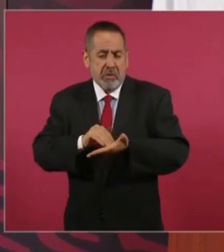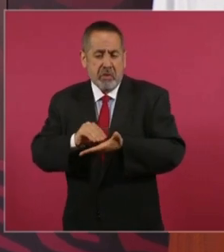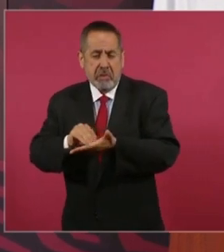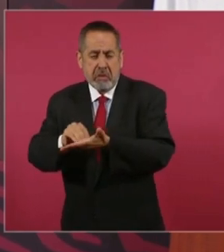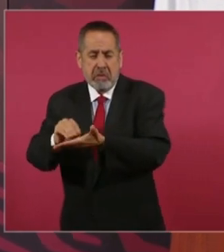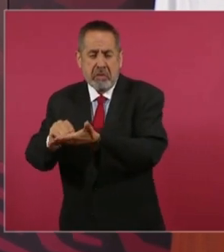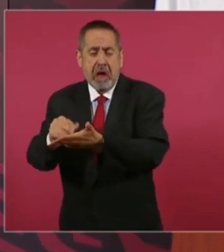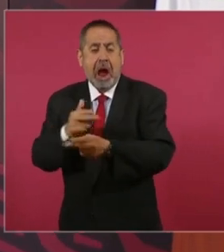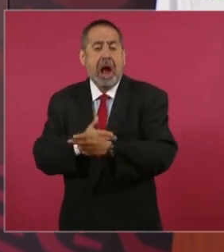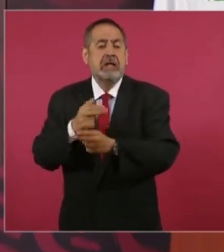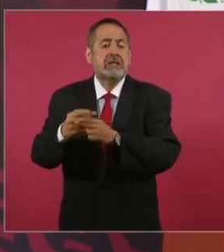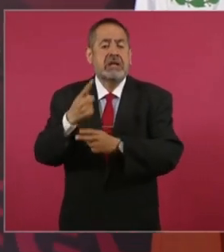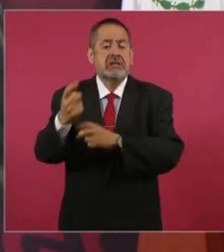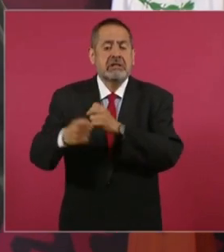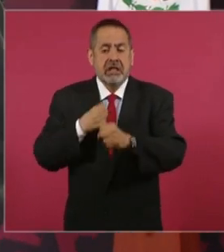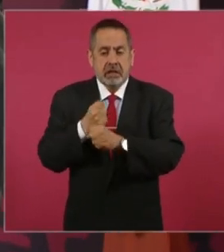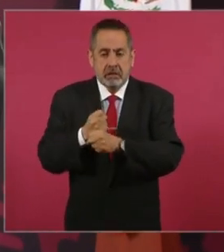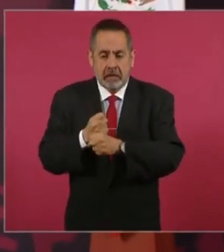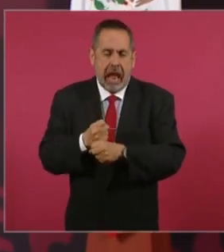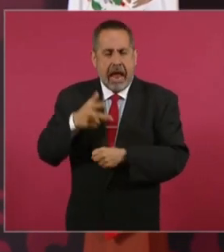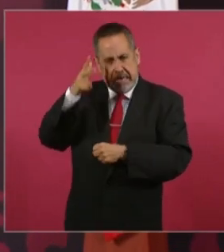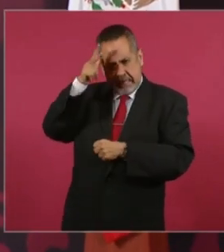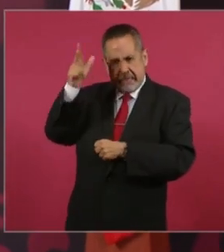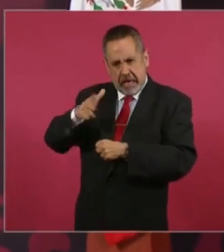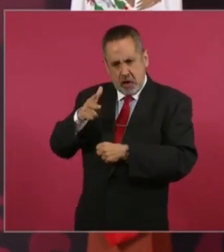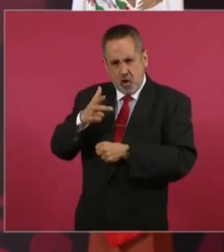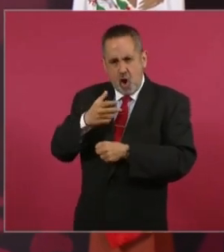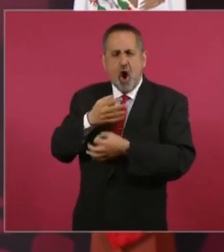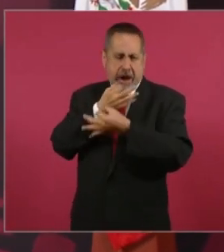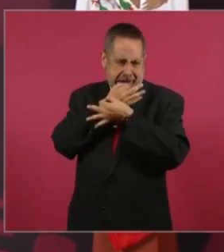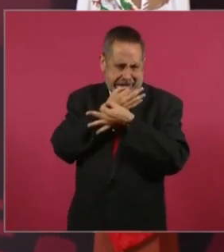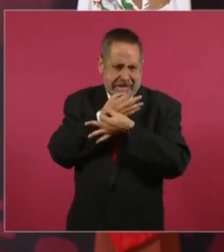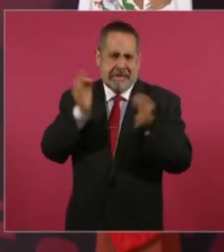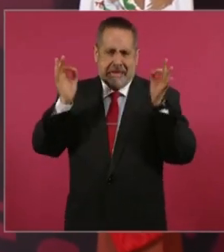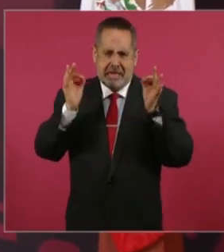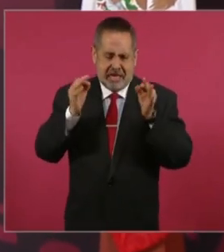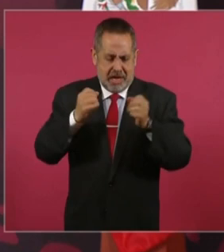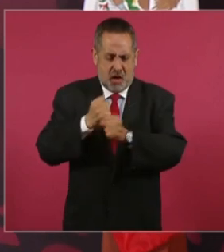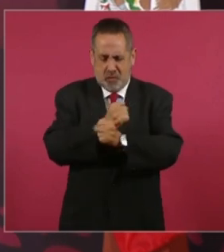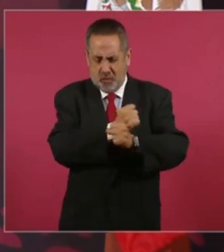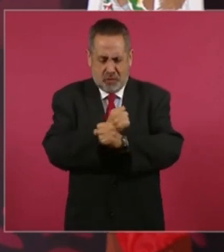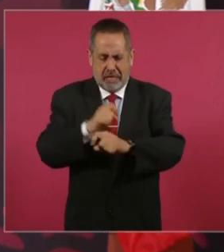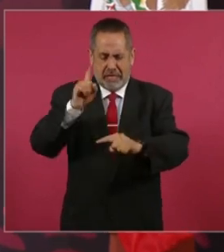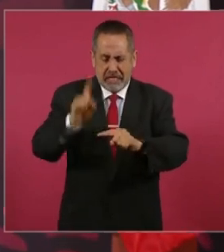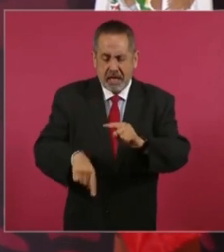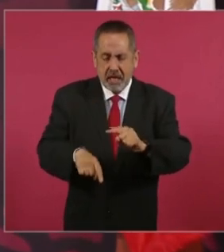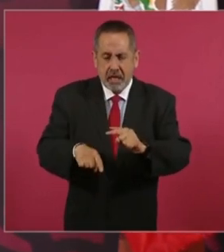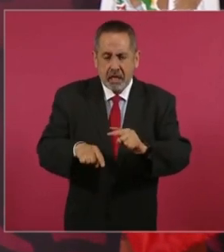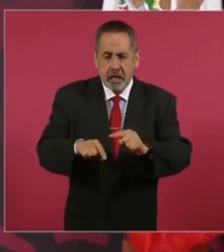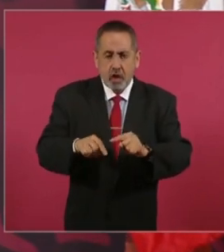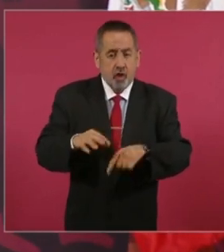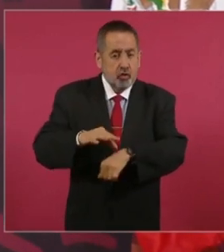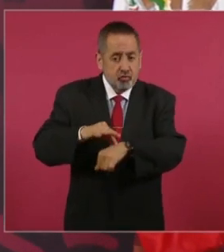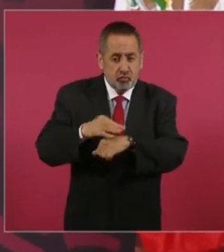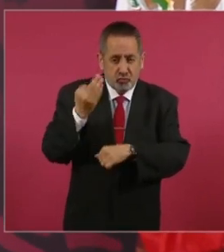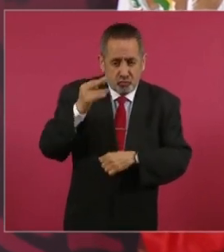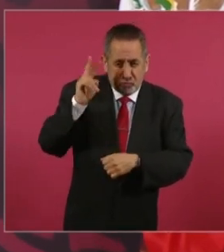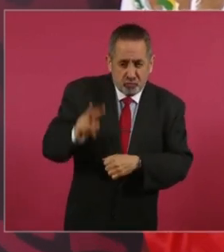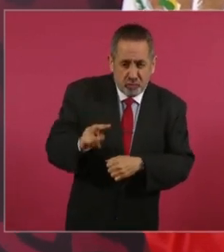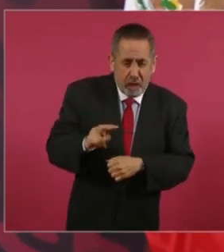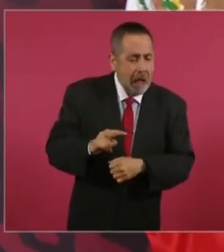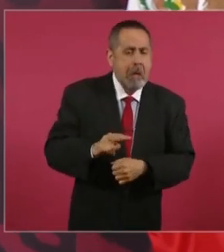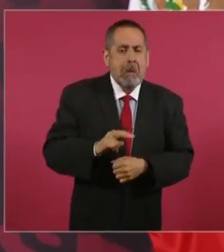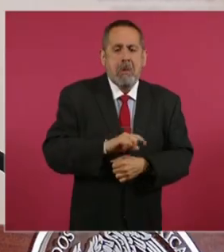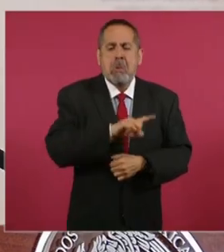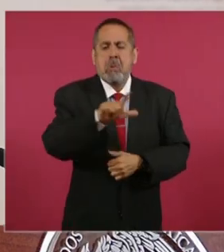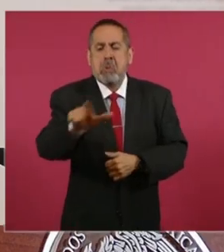entonces proclamó Hidalgo su abolición la esclavitud en México